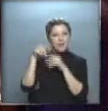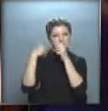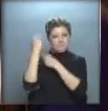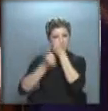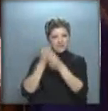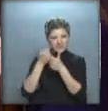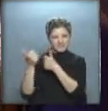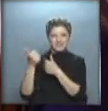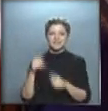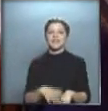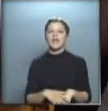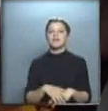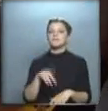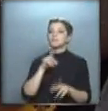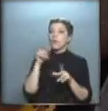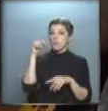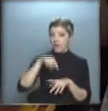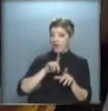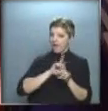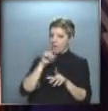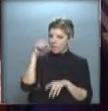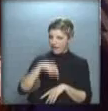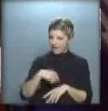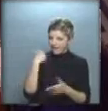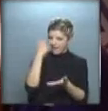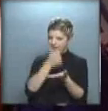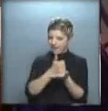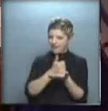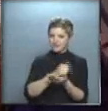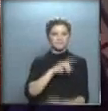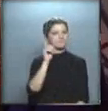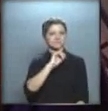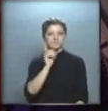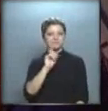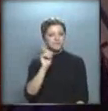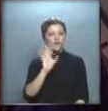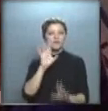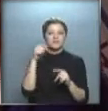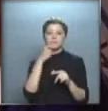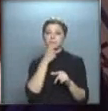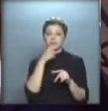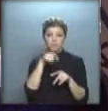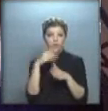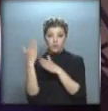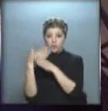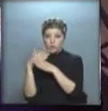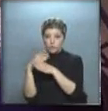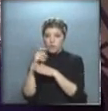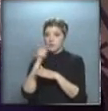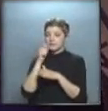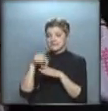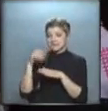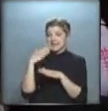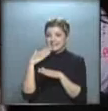se pelean eso, ¿es muy por alguno que esté acá presente? No, porque tiene novio y el novio termina con una de la